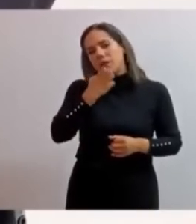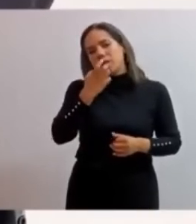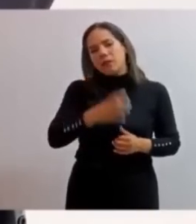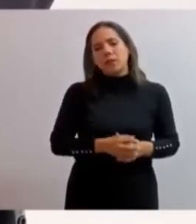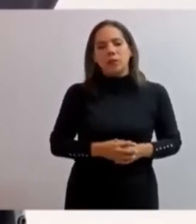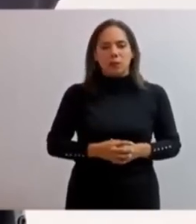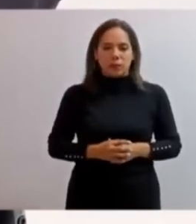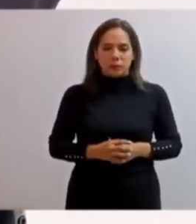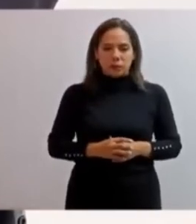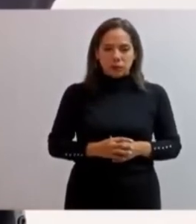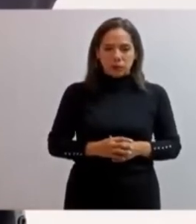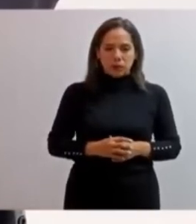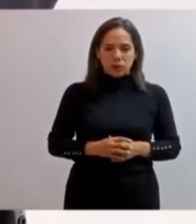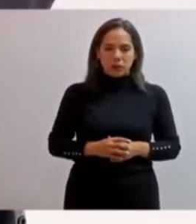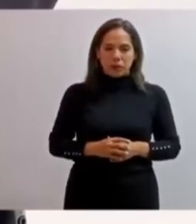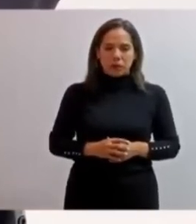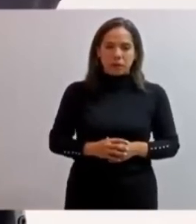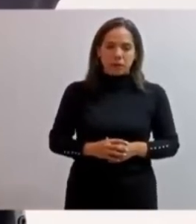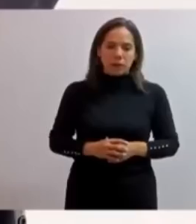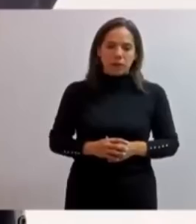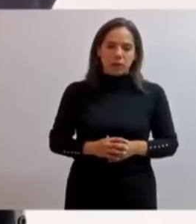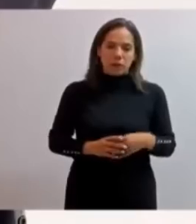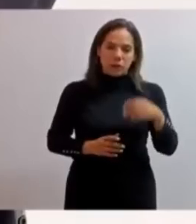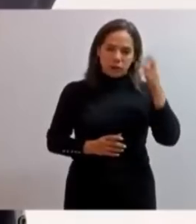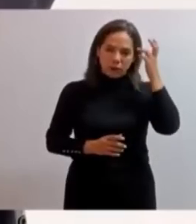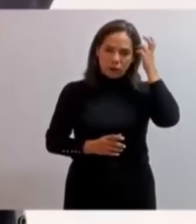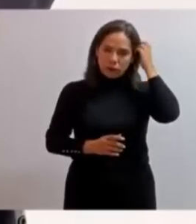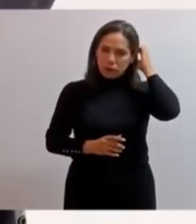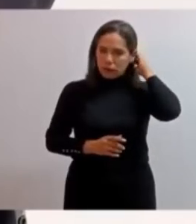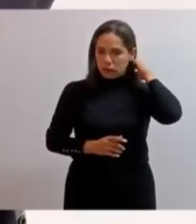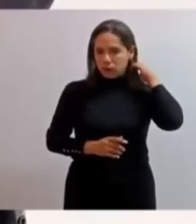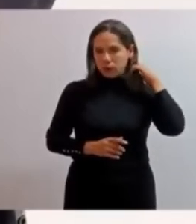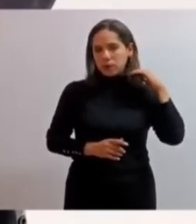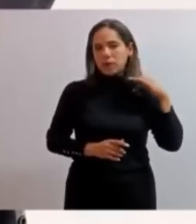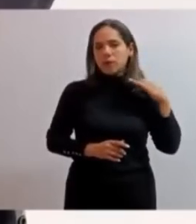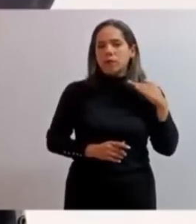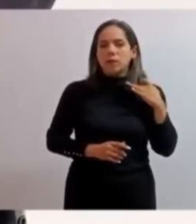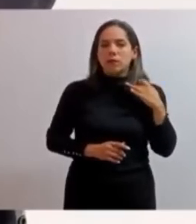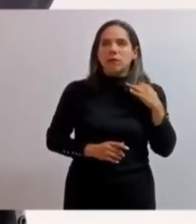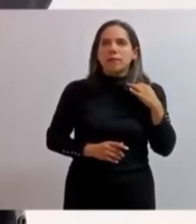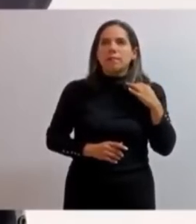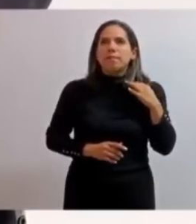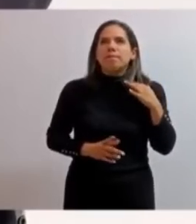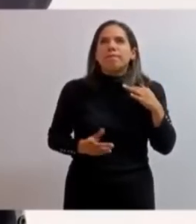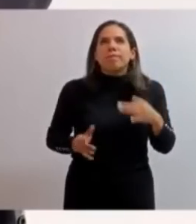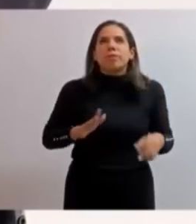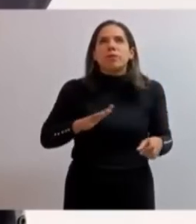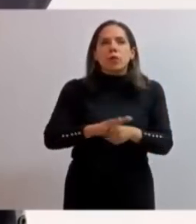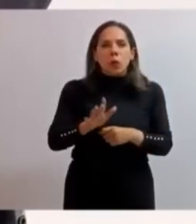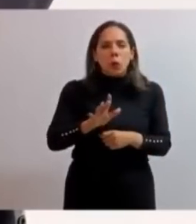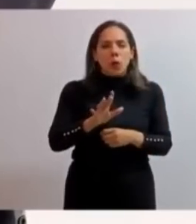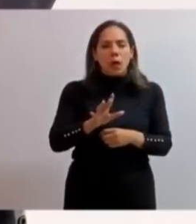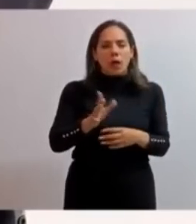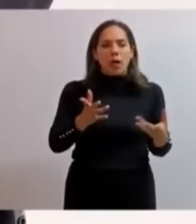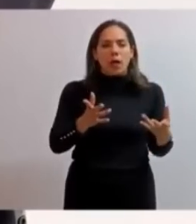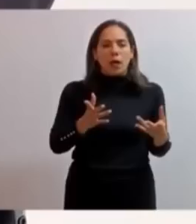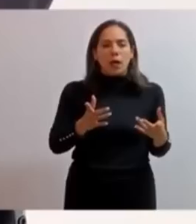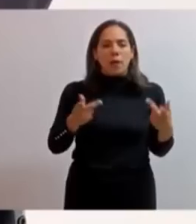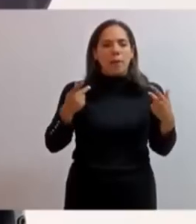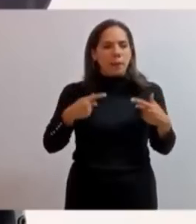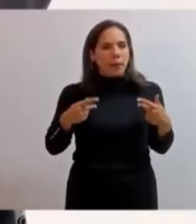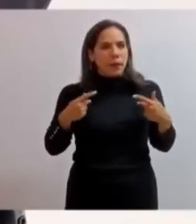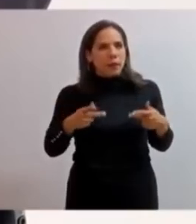escuelas. Ha mencionado usted, lo percibí ahora, el papel que tienen los ejes